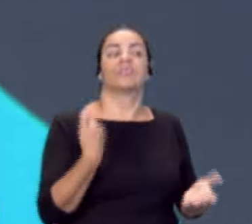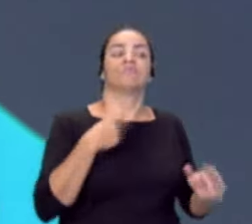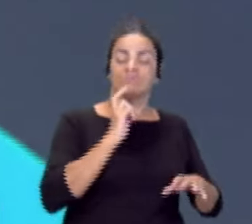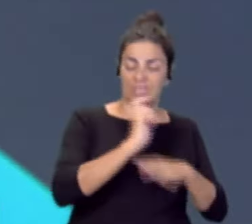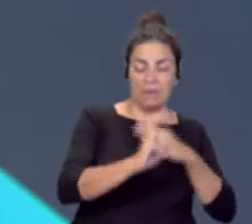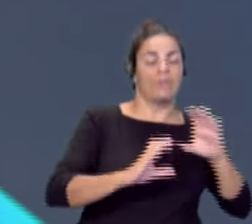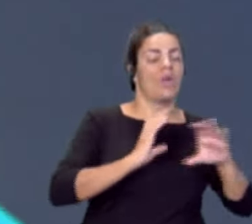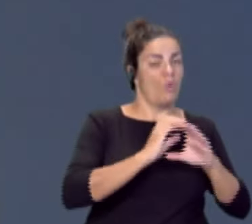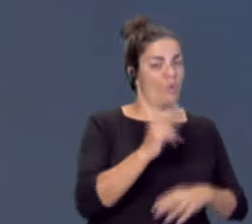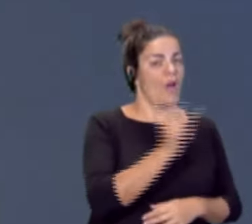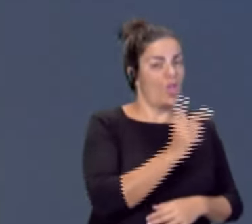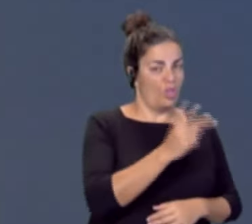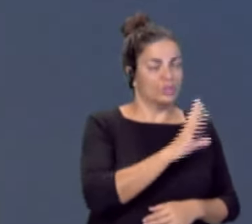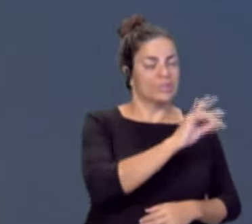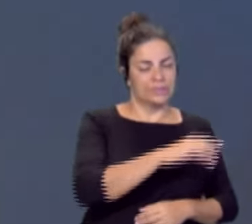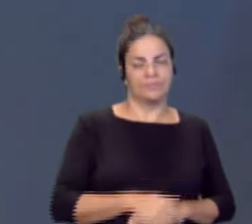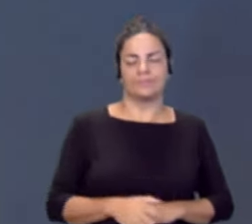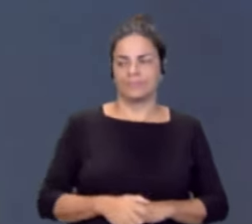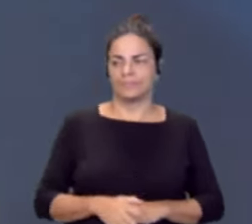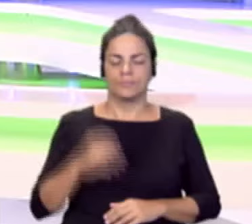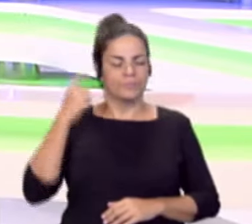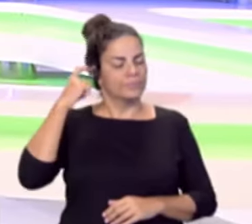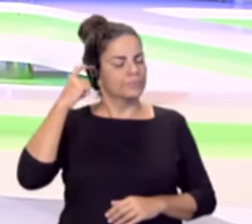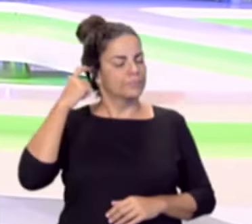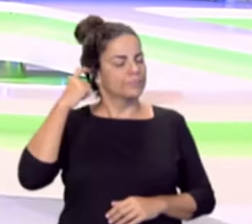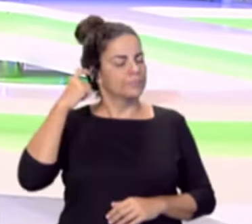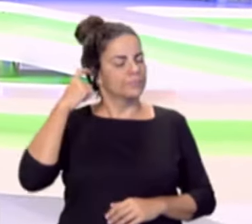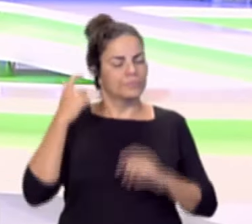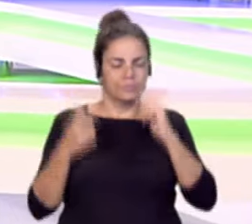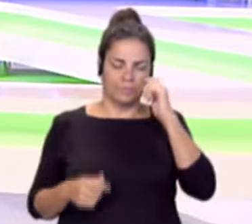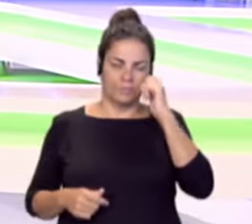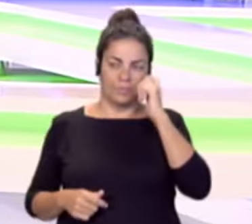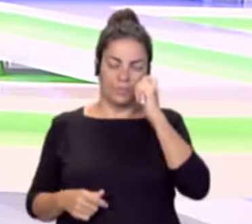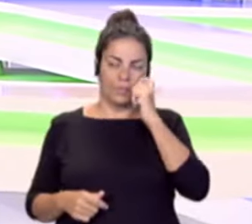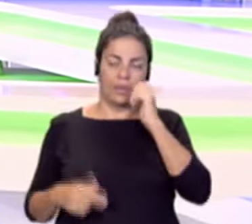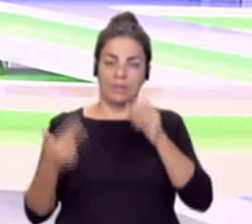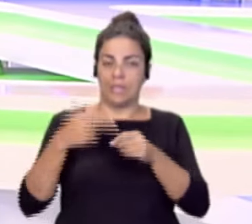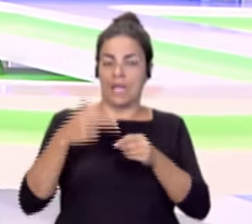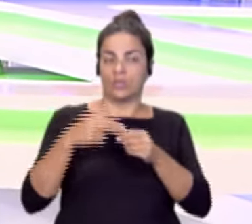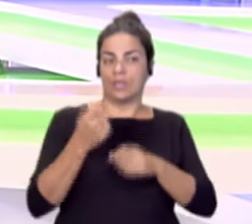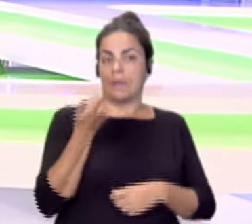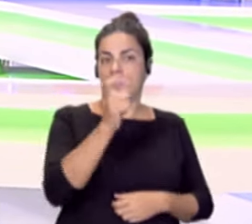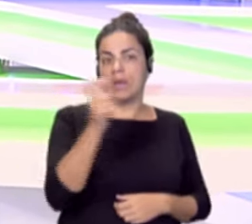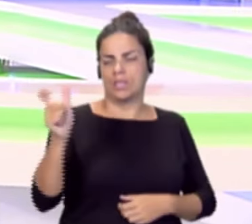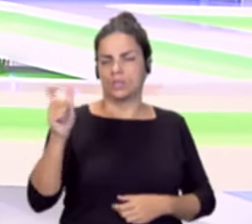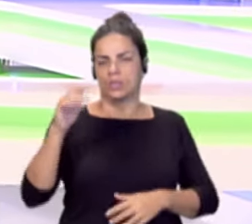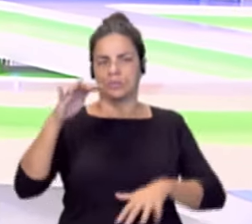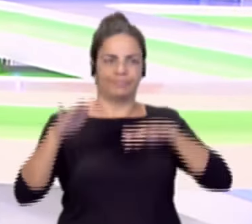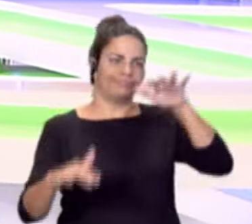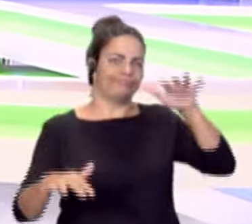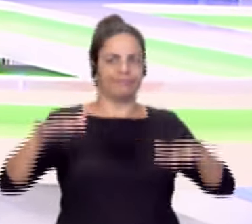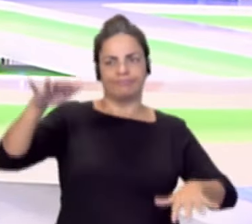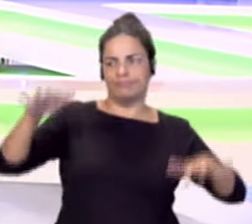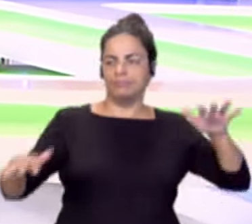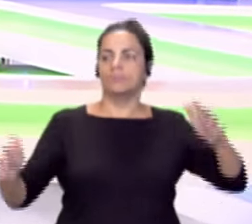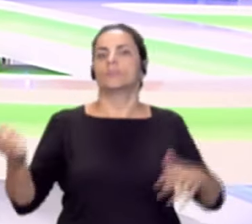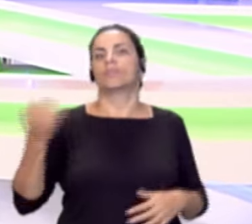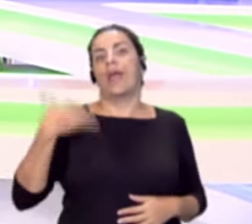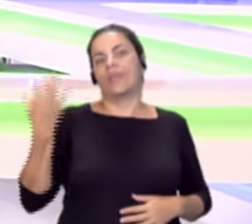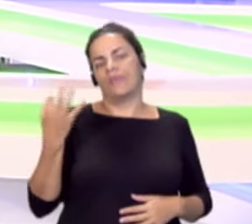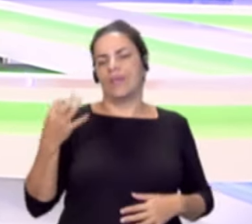¿no?, de Tenerife. Los precios de la gasolina que van fluctuando, bueno, ya se supone que debería estar compensado en unas islas, en las islas